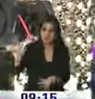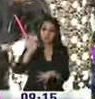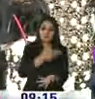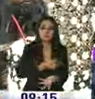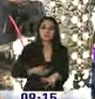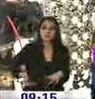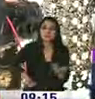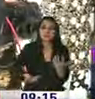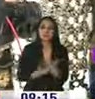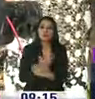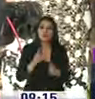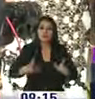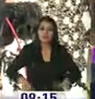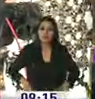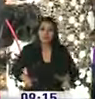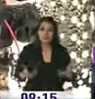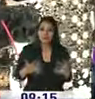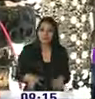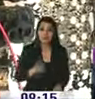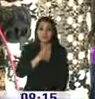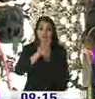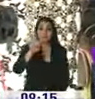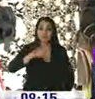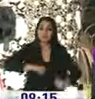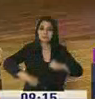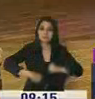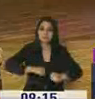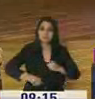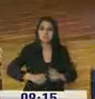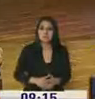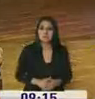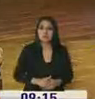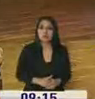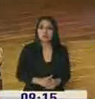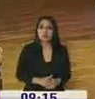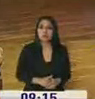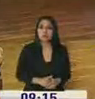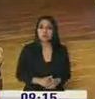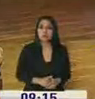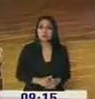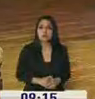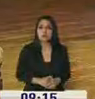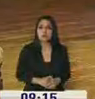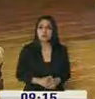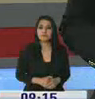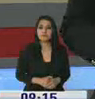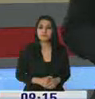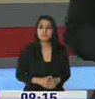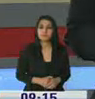del nuevo gobierno ecuatoriano el 24 de mayo, informó Patricia Aldaz.